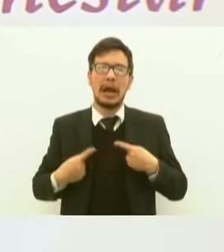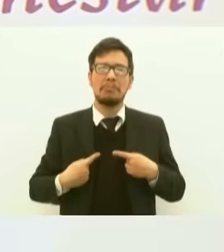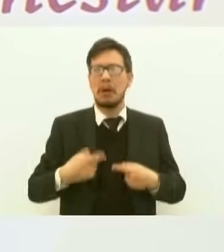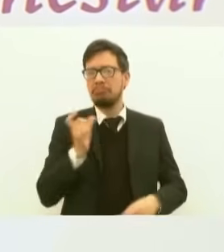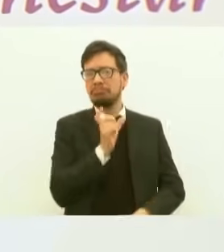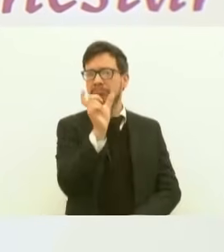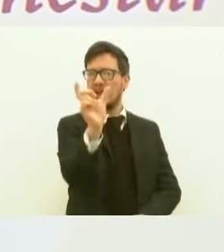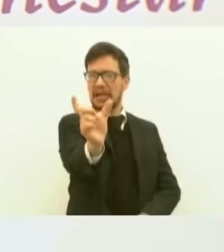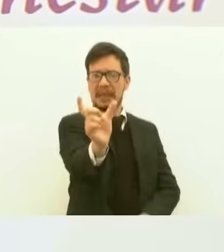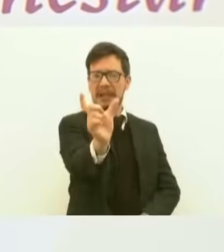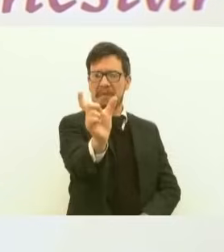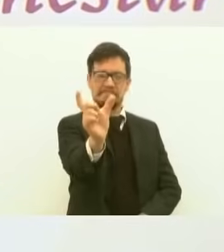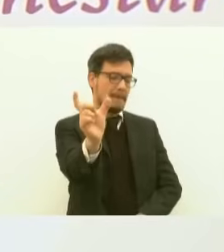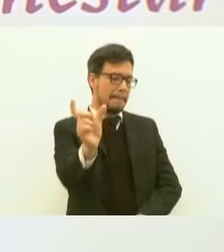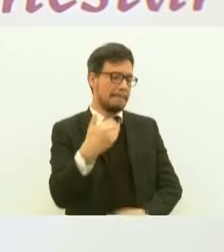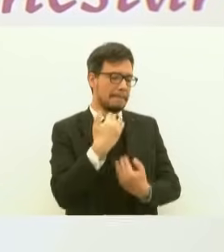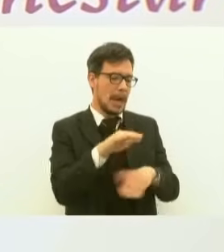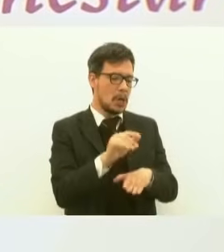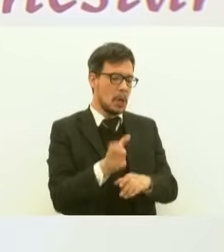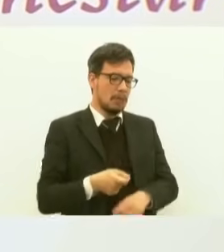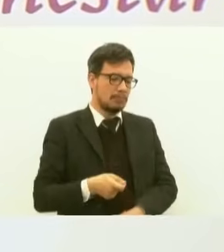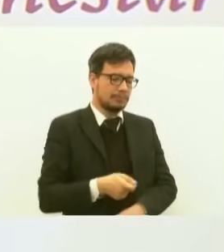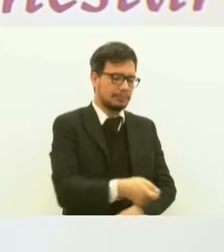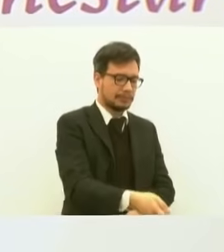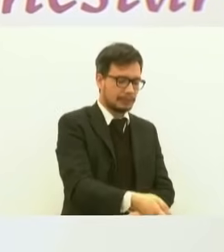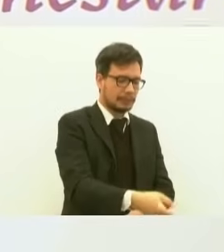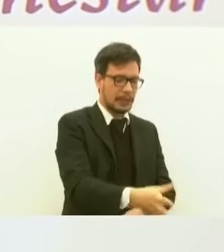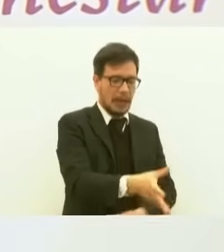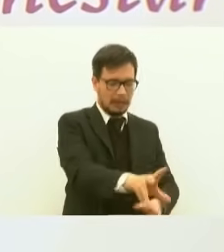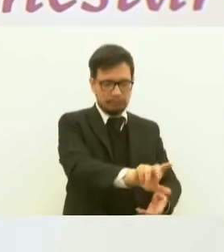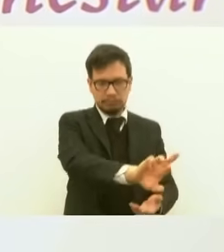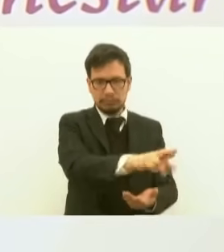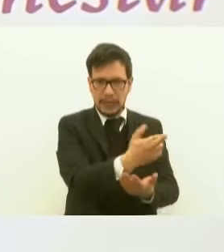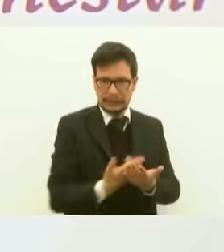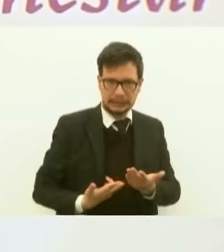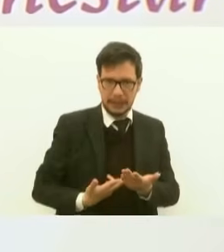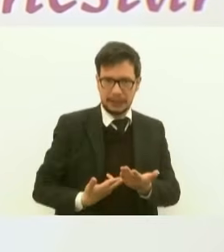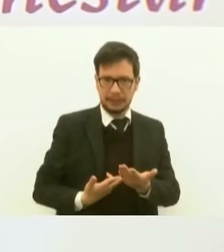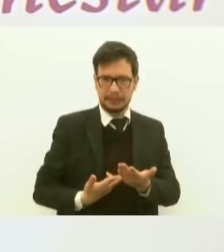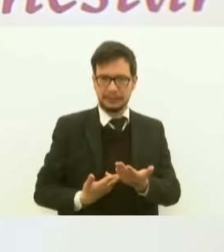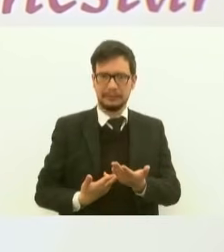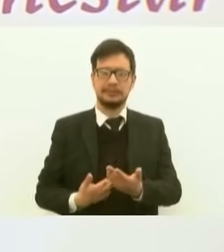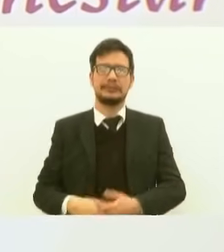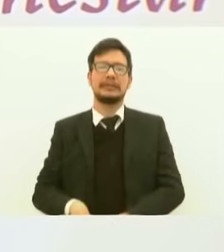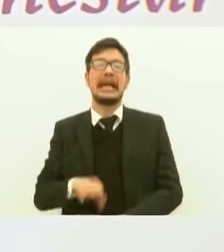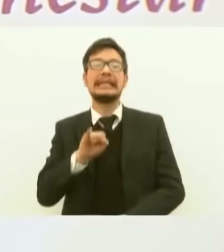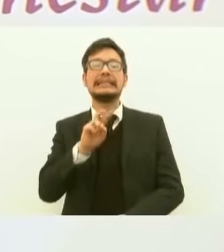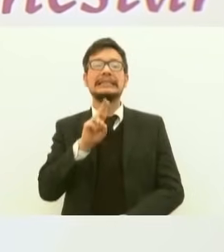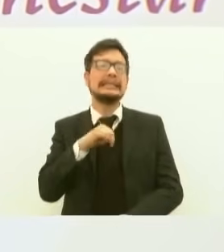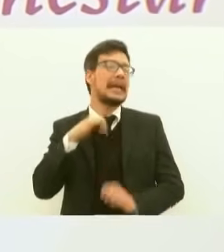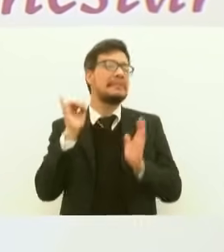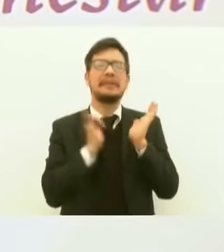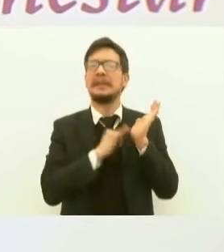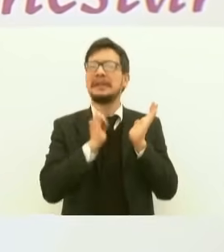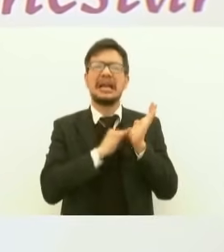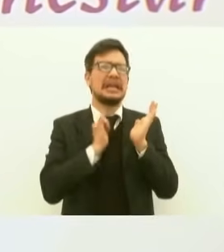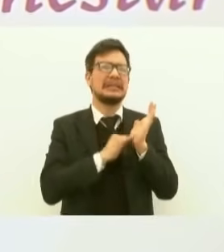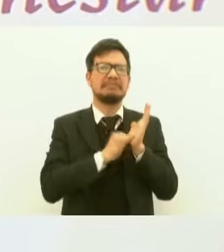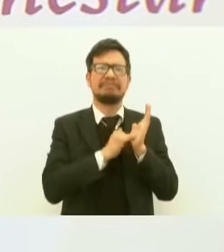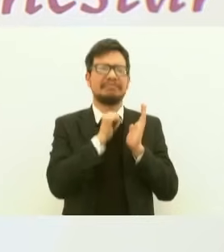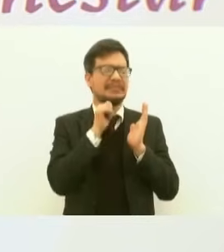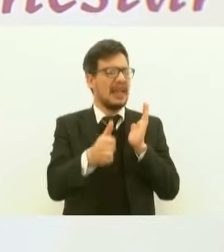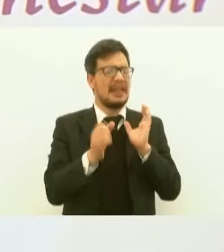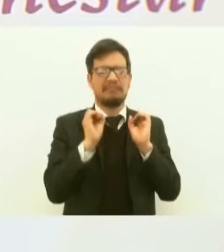se va al banco y ahí sacan lo que les corresponde, sin comisiones de ningún tipo,